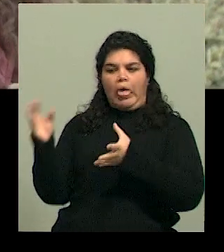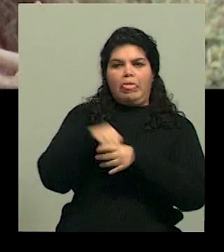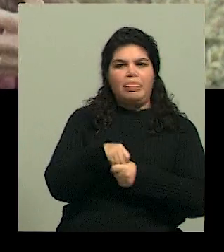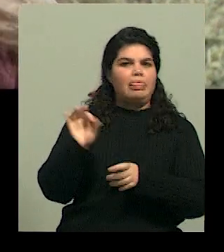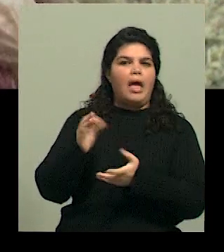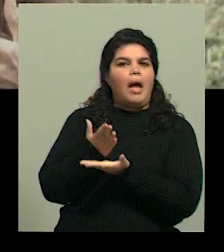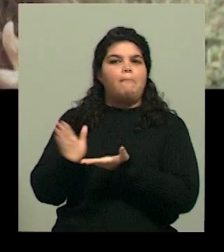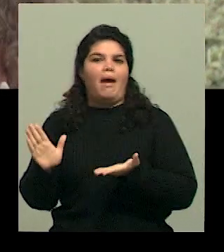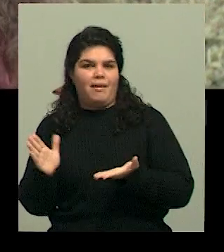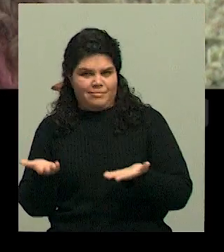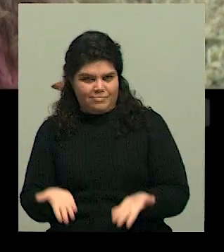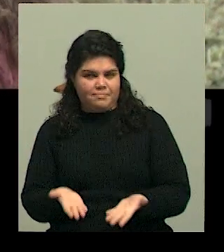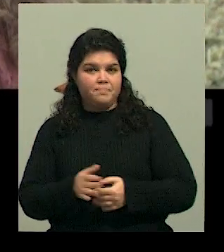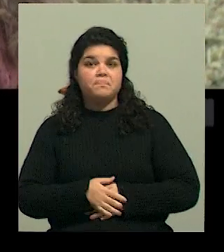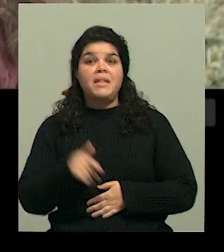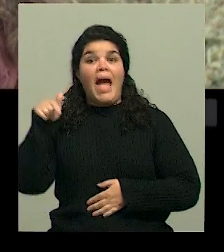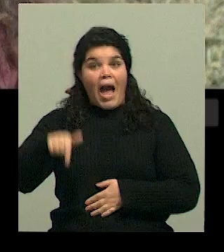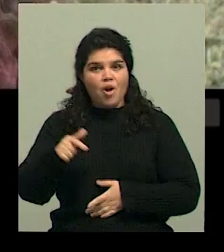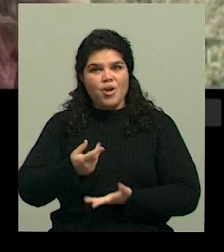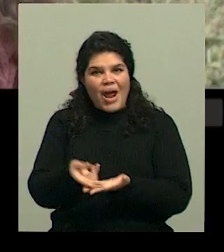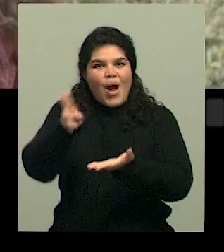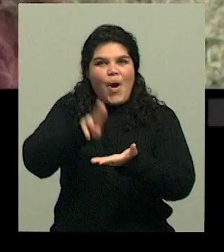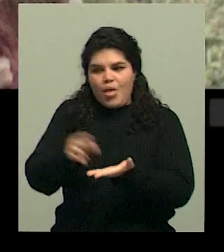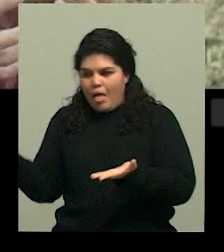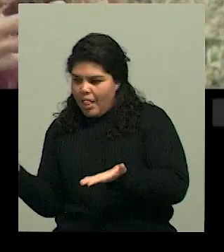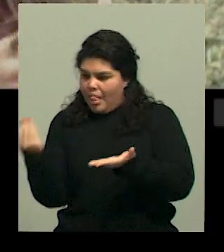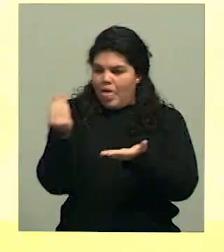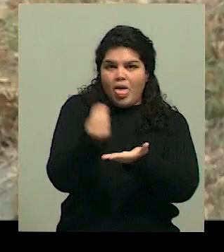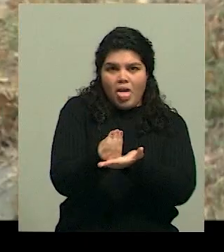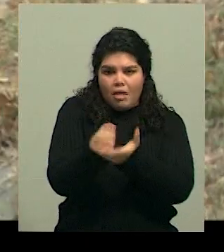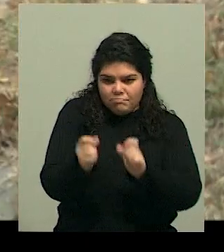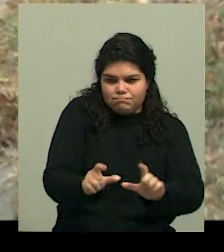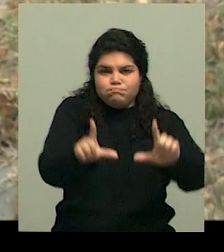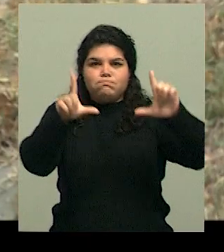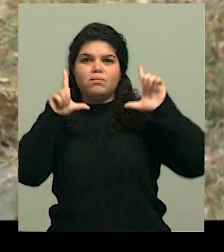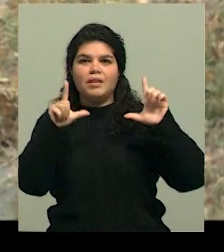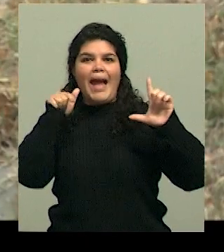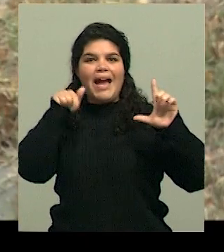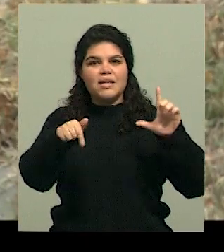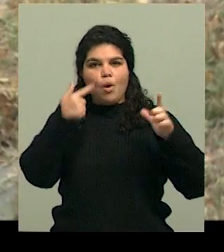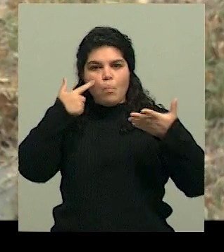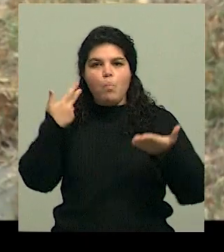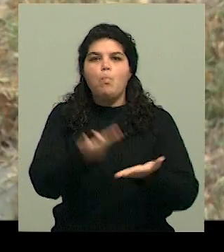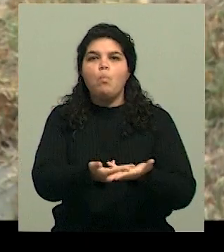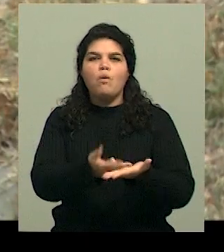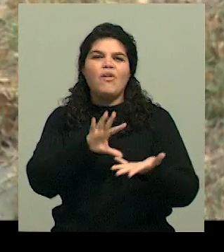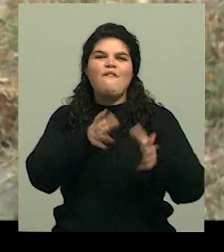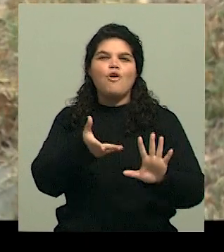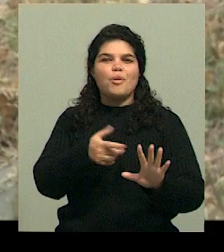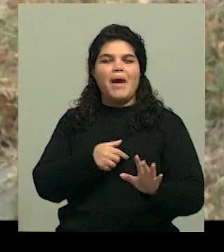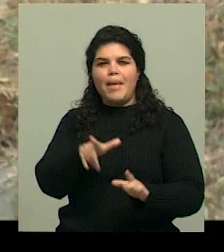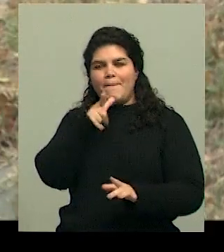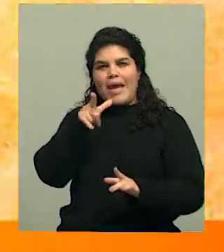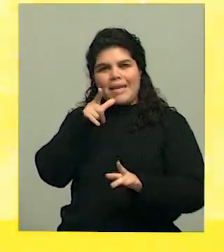un resurgimiento de esta historia por los invisibilizados y se les da luz sobre